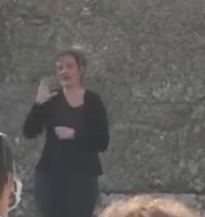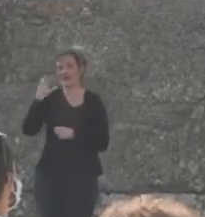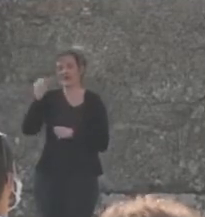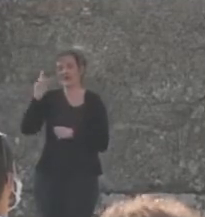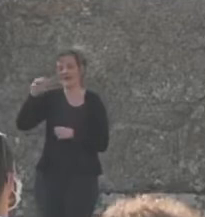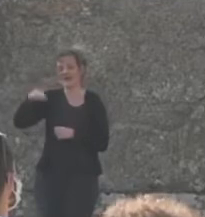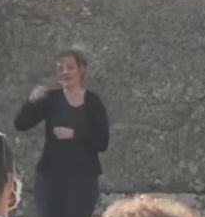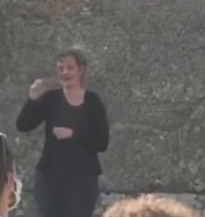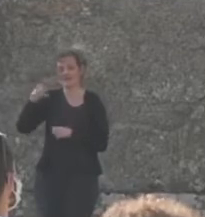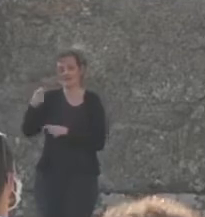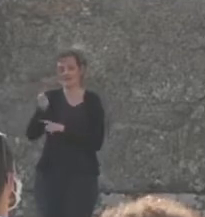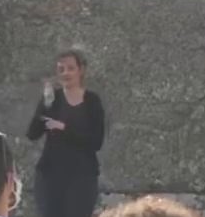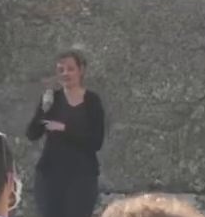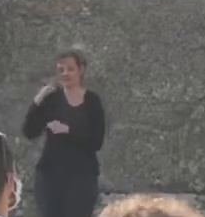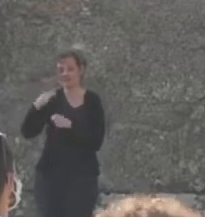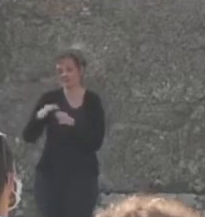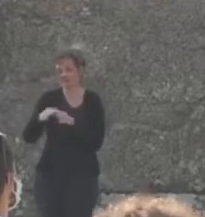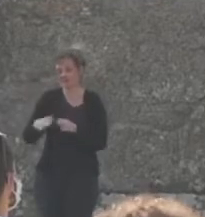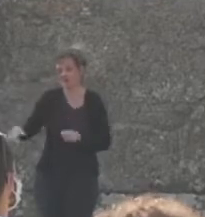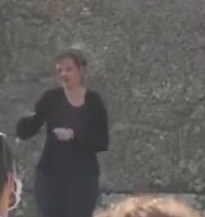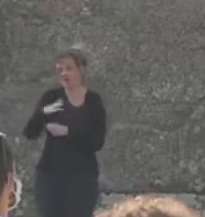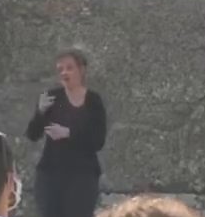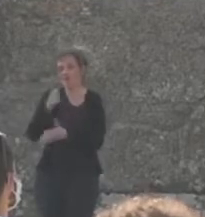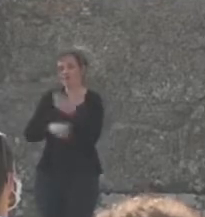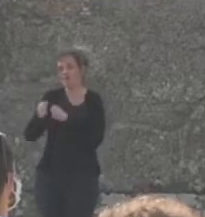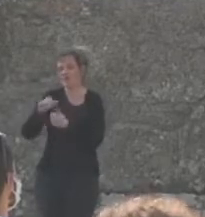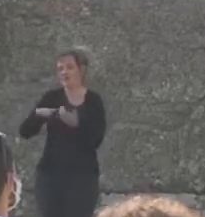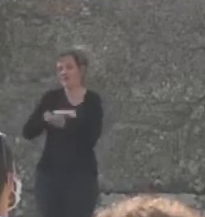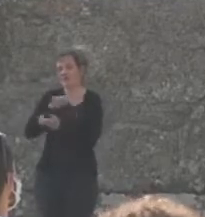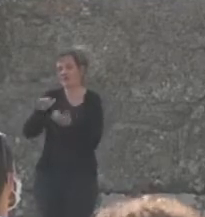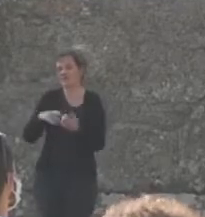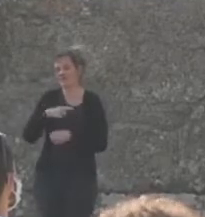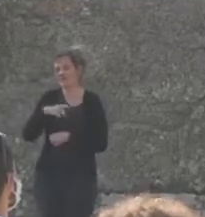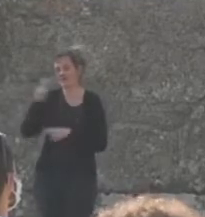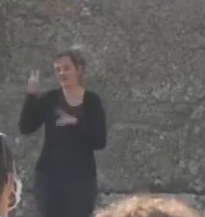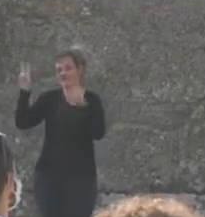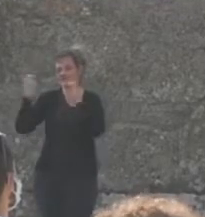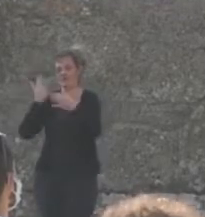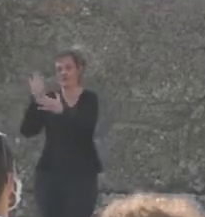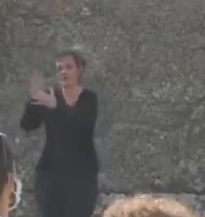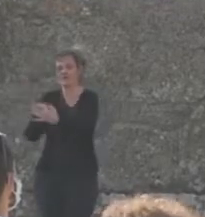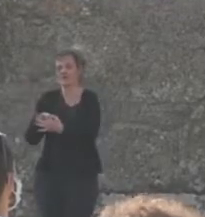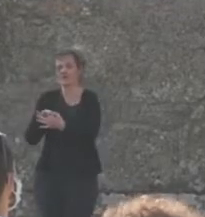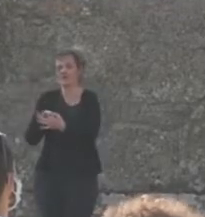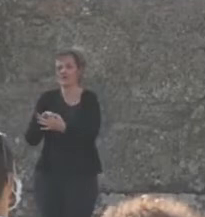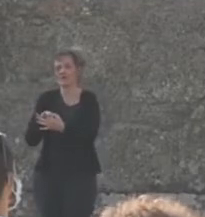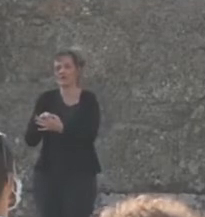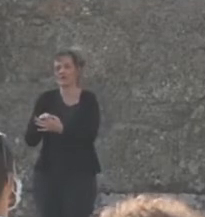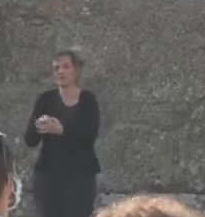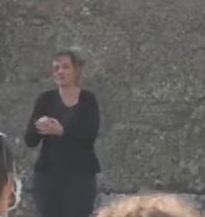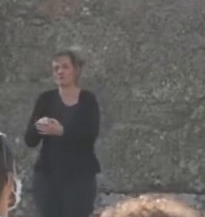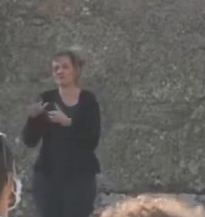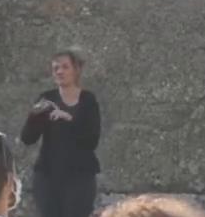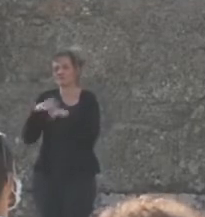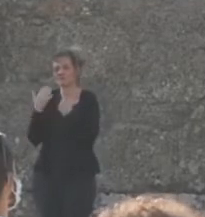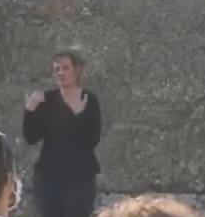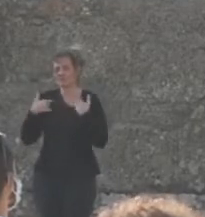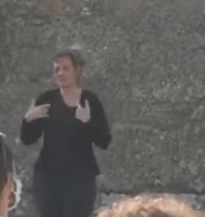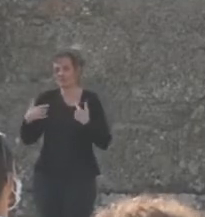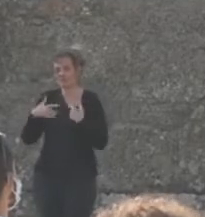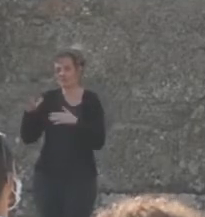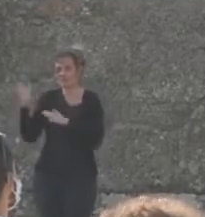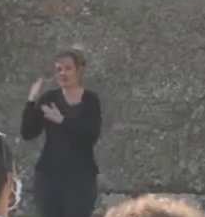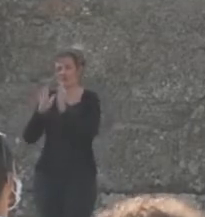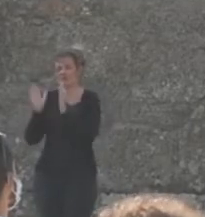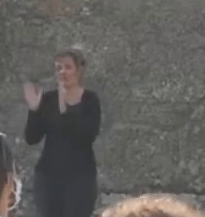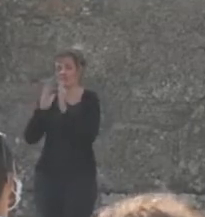vila. En setembro, no lugar do Pozo da Revolta, cada ano adicamos a un tema relacionado con acontecementos que sufriron as xentes de